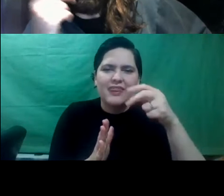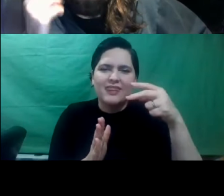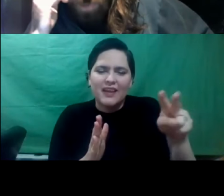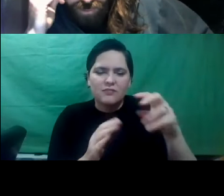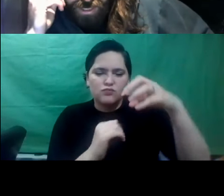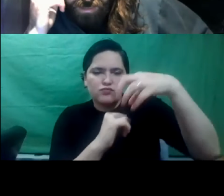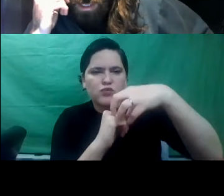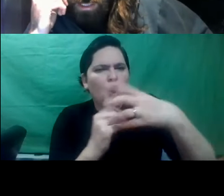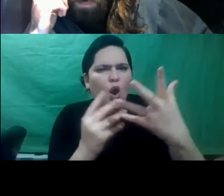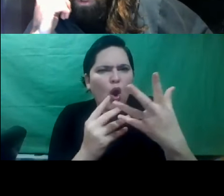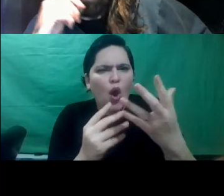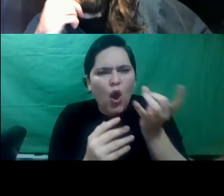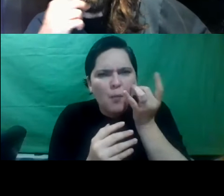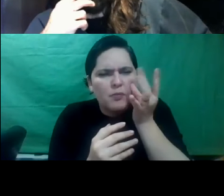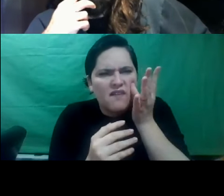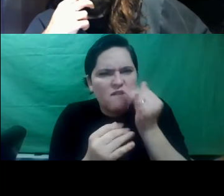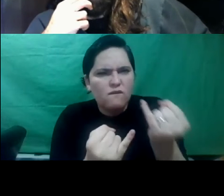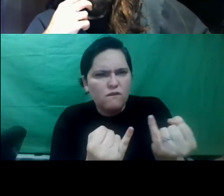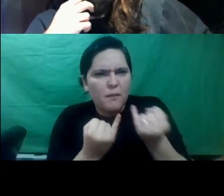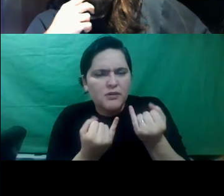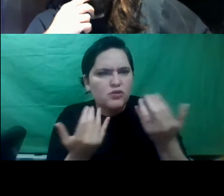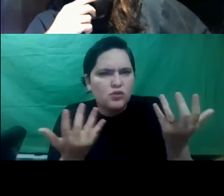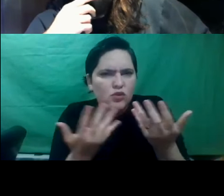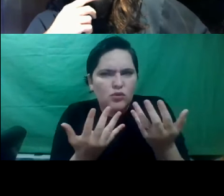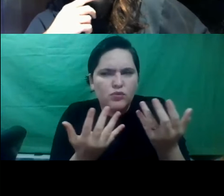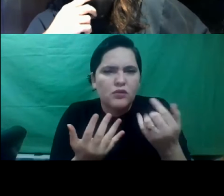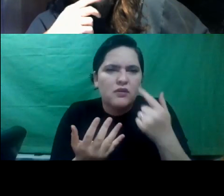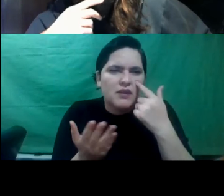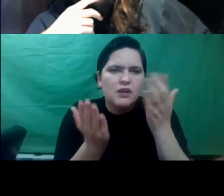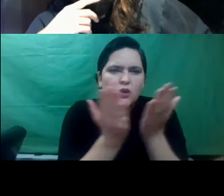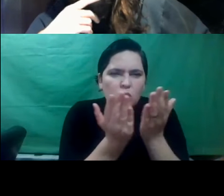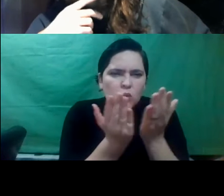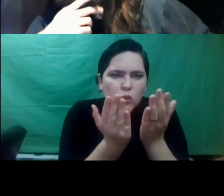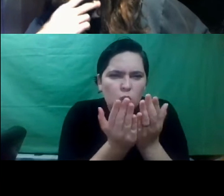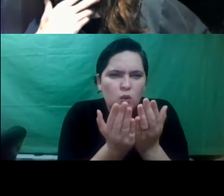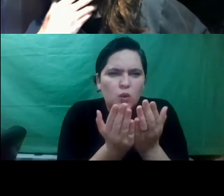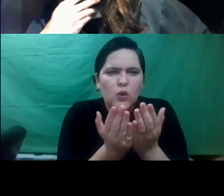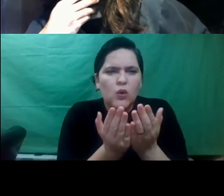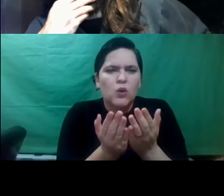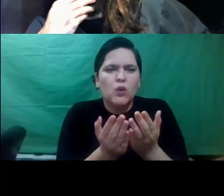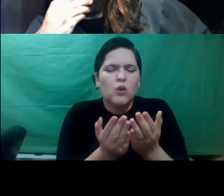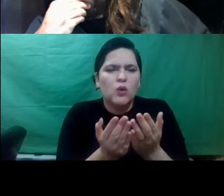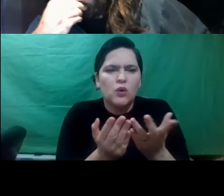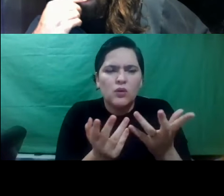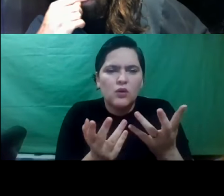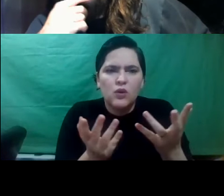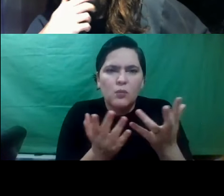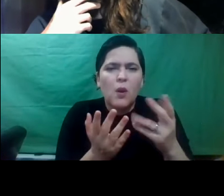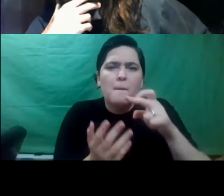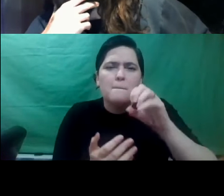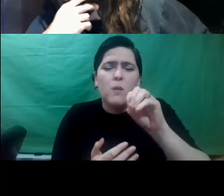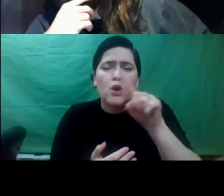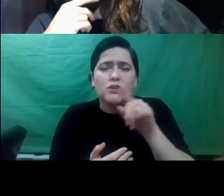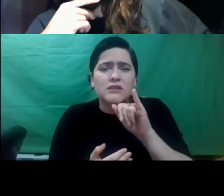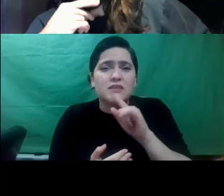información? Esta información de la densidad de receptores se obtiene desde estudios con PET, con emisión de positrones, tomografía de